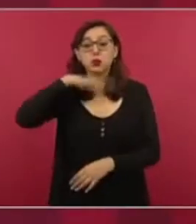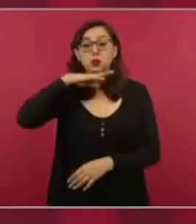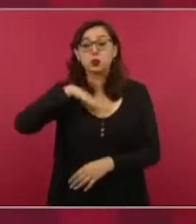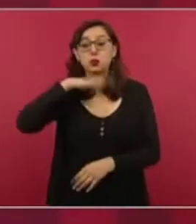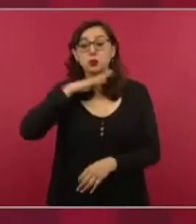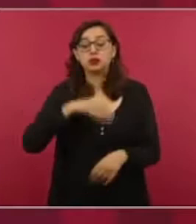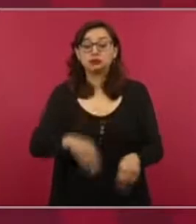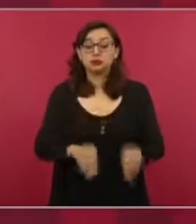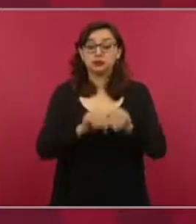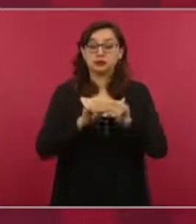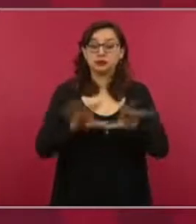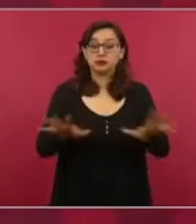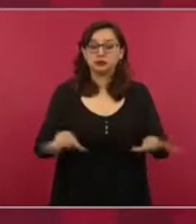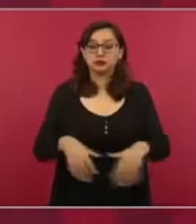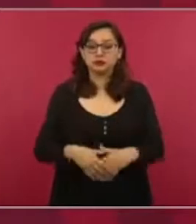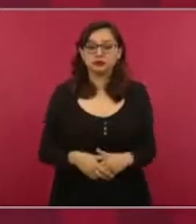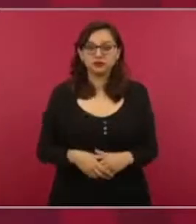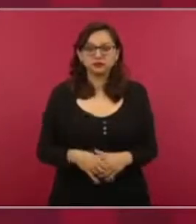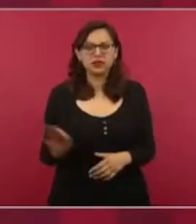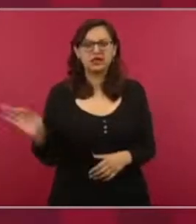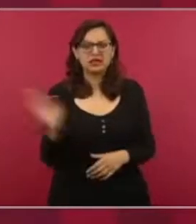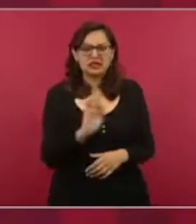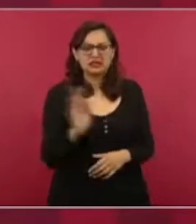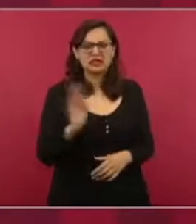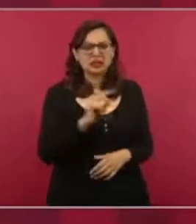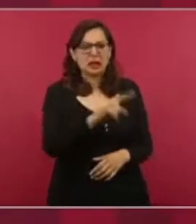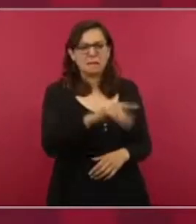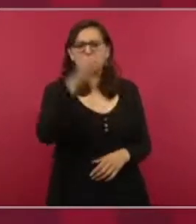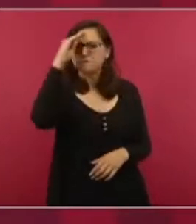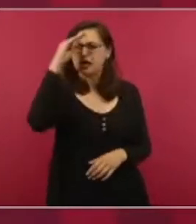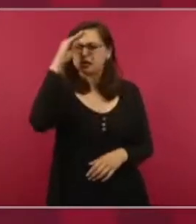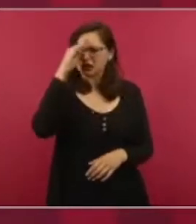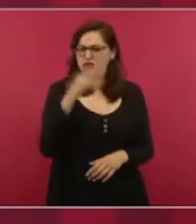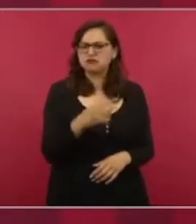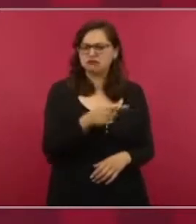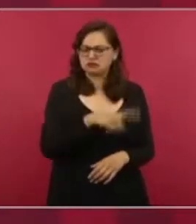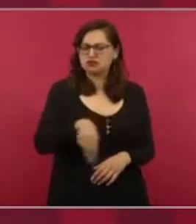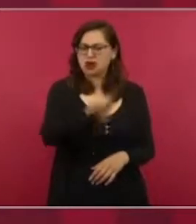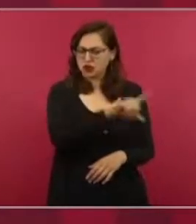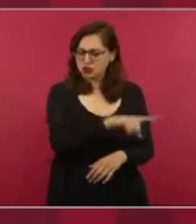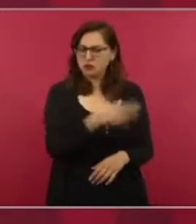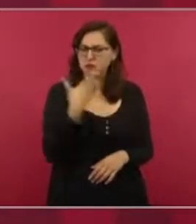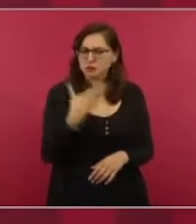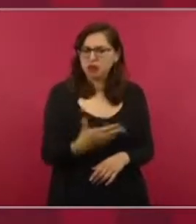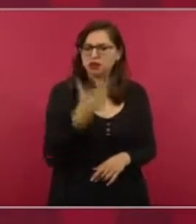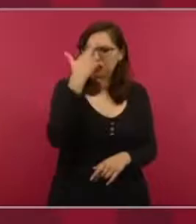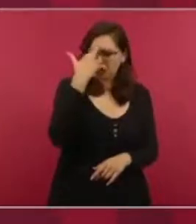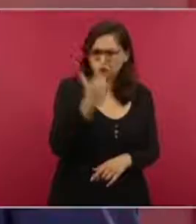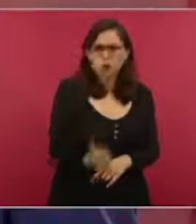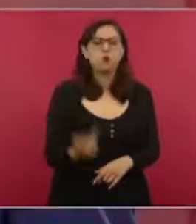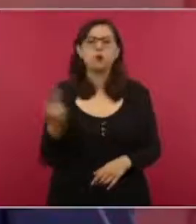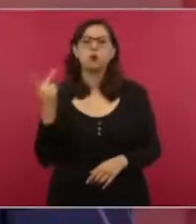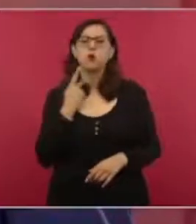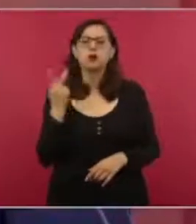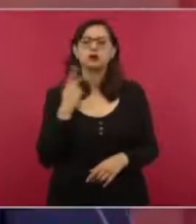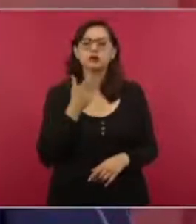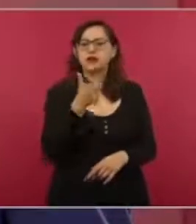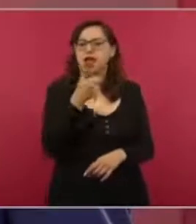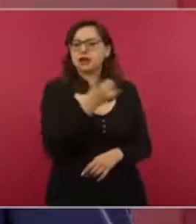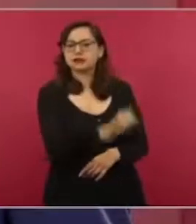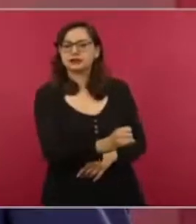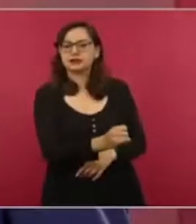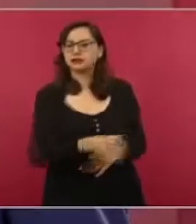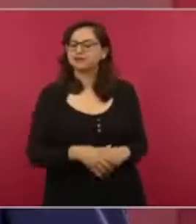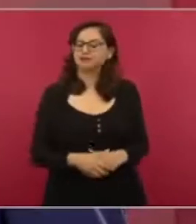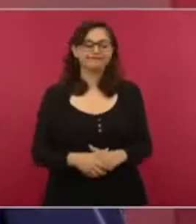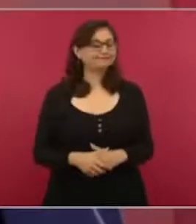Y en una de esas pueden pensar que así es la política. No, esto para los jóvenes, la política no es eso. La política